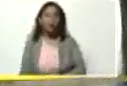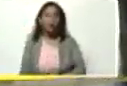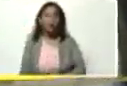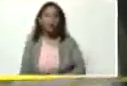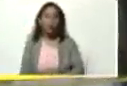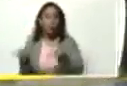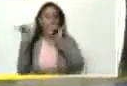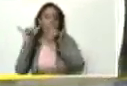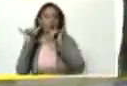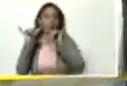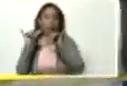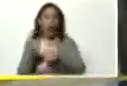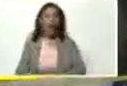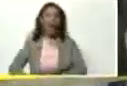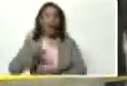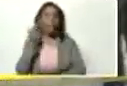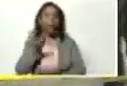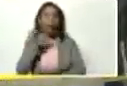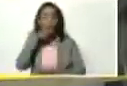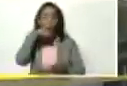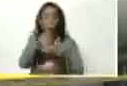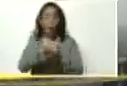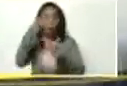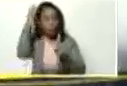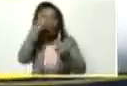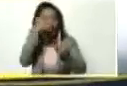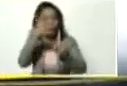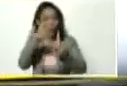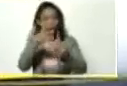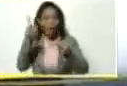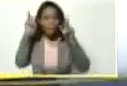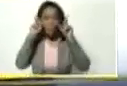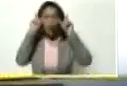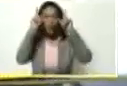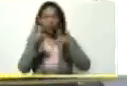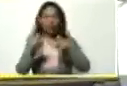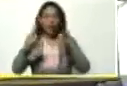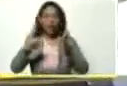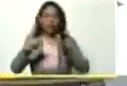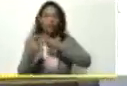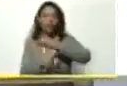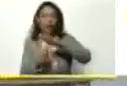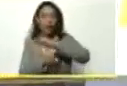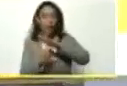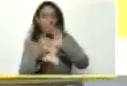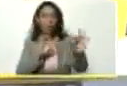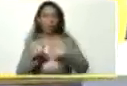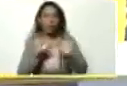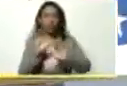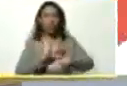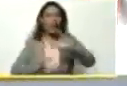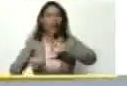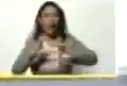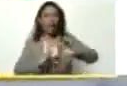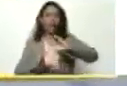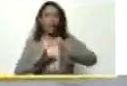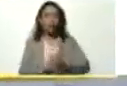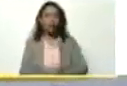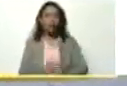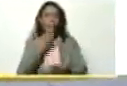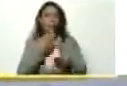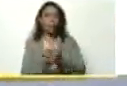Asimismo, es importante mencionar que la formación de los profesionales y técnicos con preparación científico-técnica